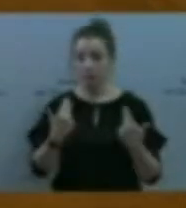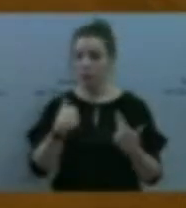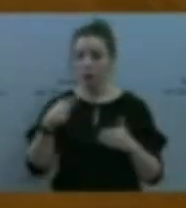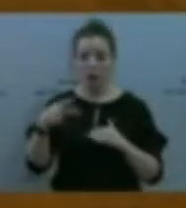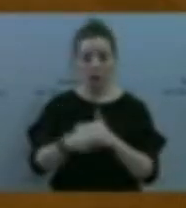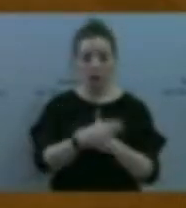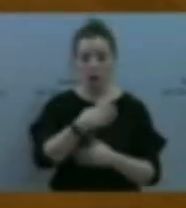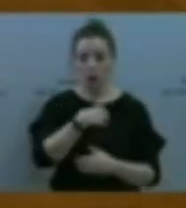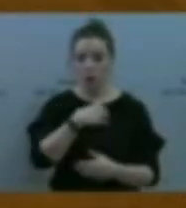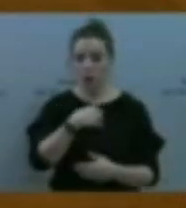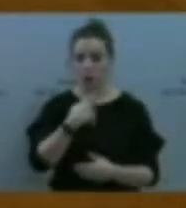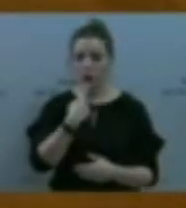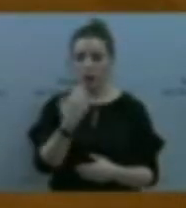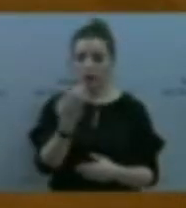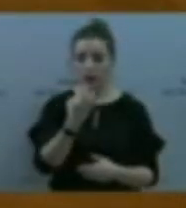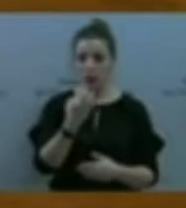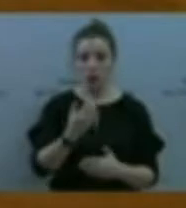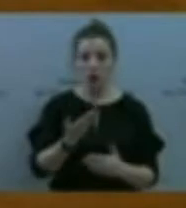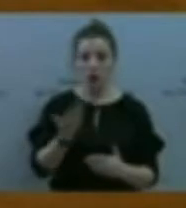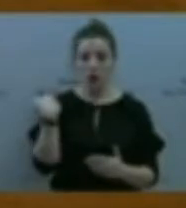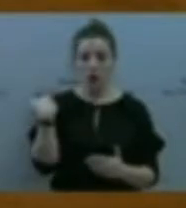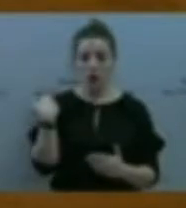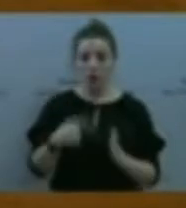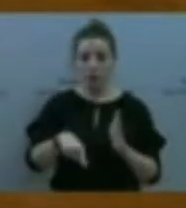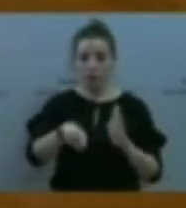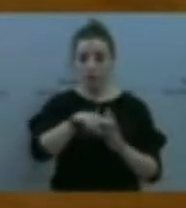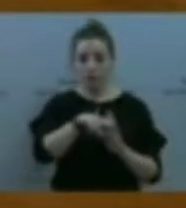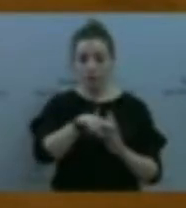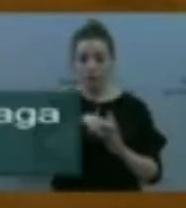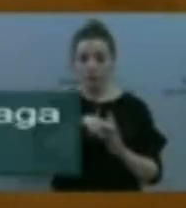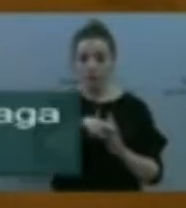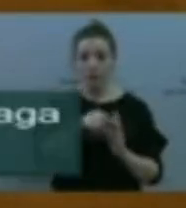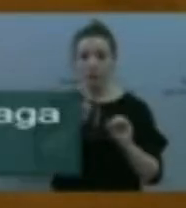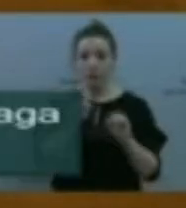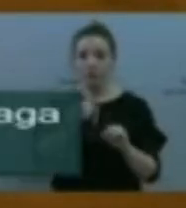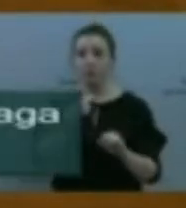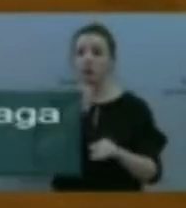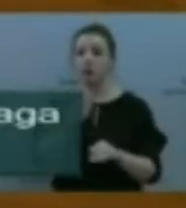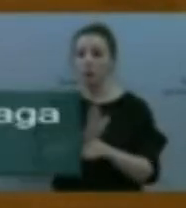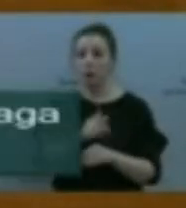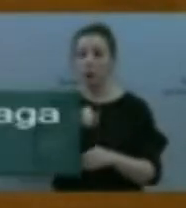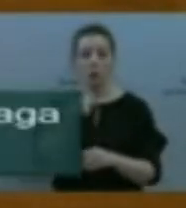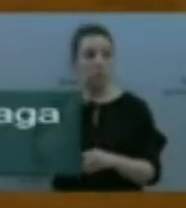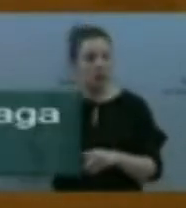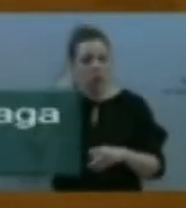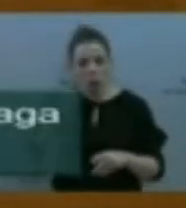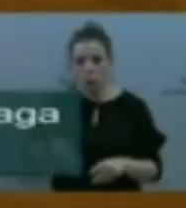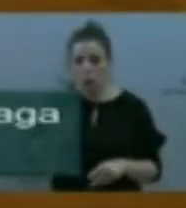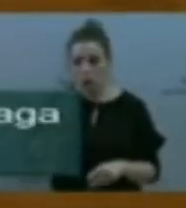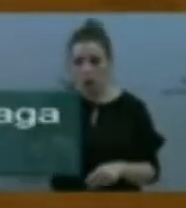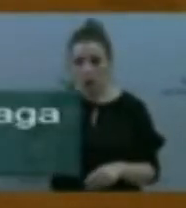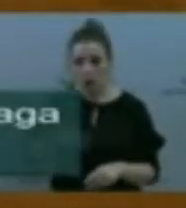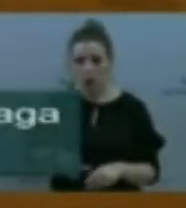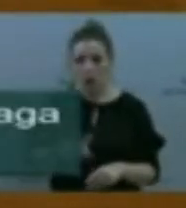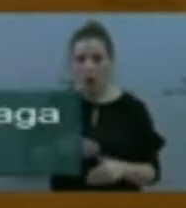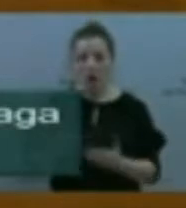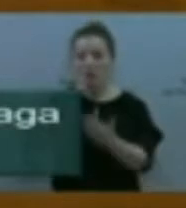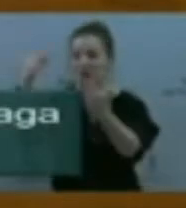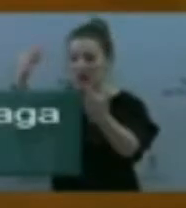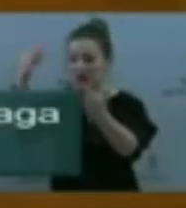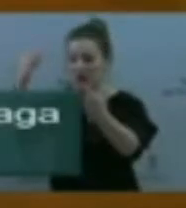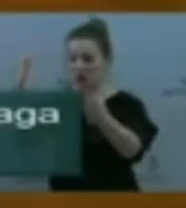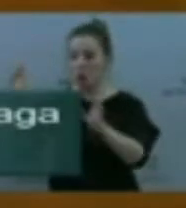al portavoz del Grupo Podemos. Es algo que no he visto nunca en este Parlamento, el felicitar a unos miembros de una ponencia, de una comisión, y a otros